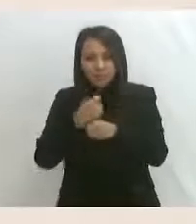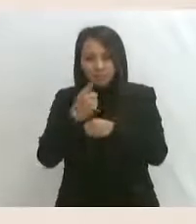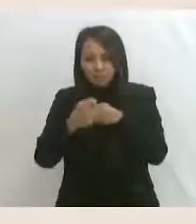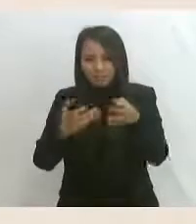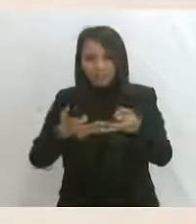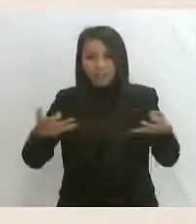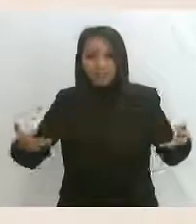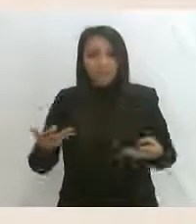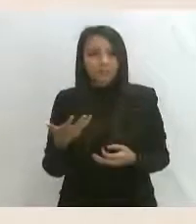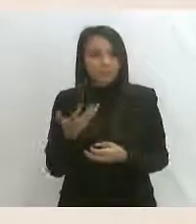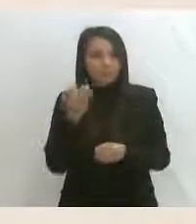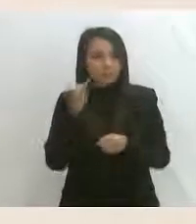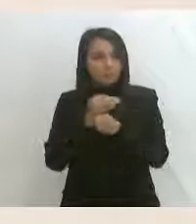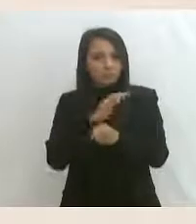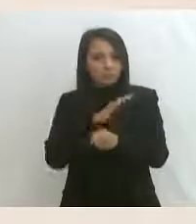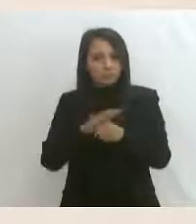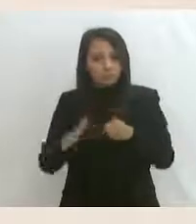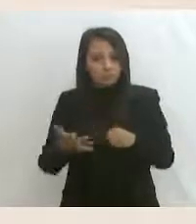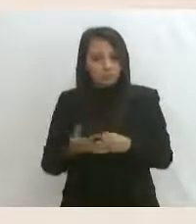Por eso